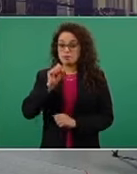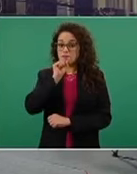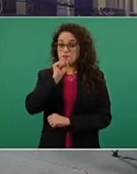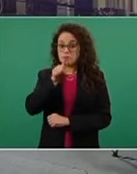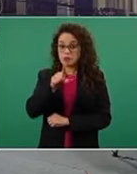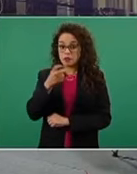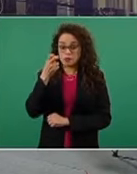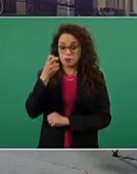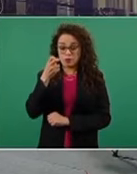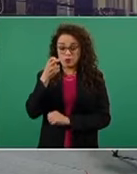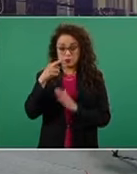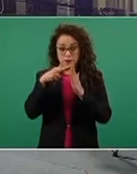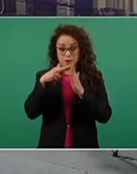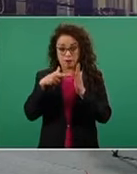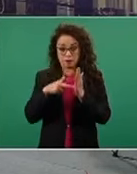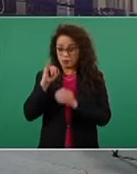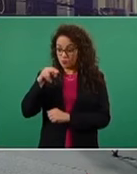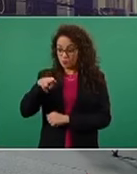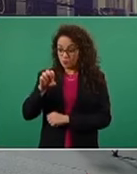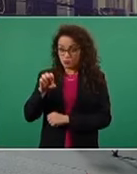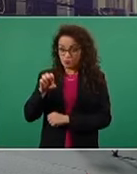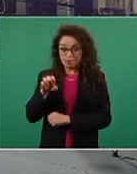En esta reforma, sí, administrativa. Pues miren lo que hicieron.